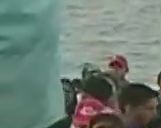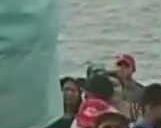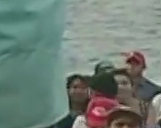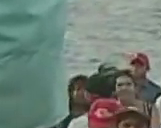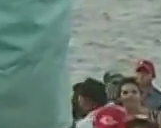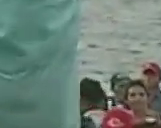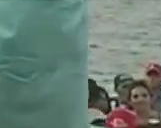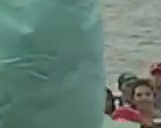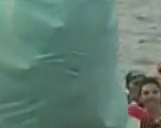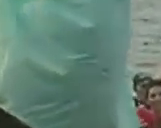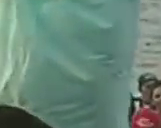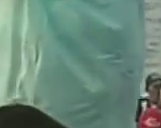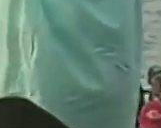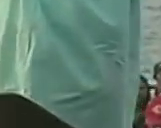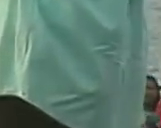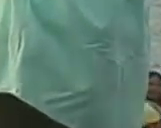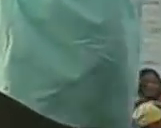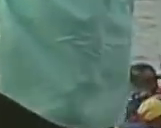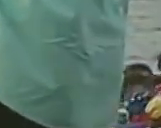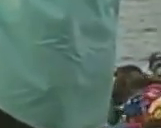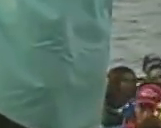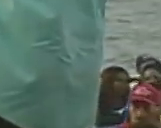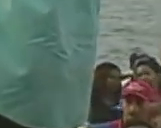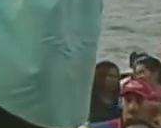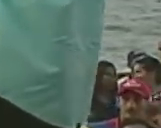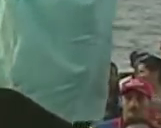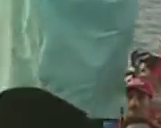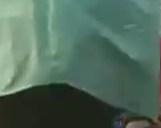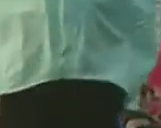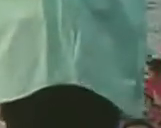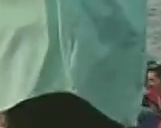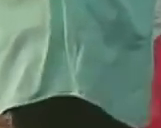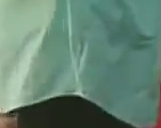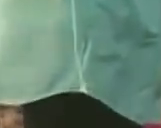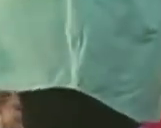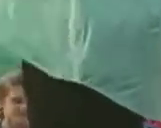Este es el norte de Sudamérica.